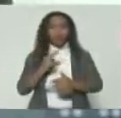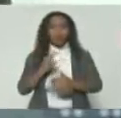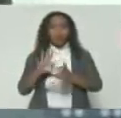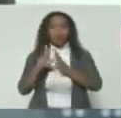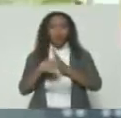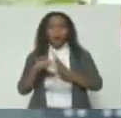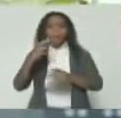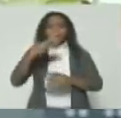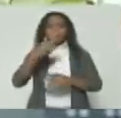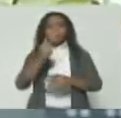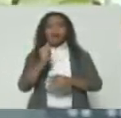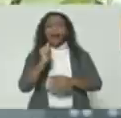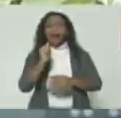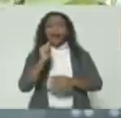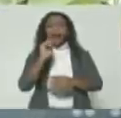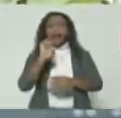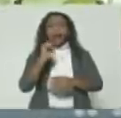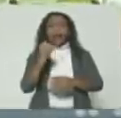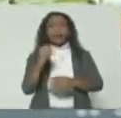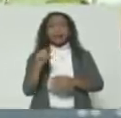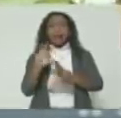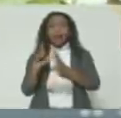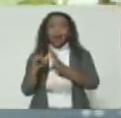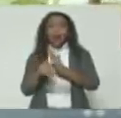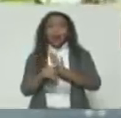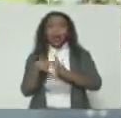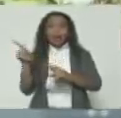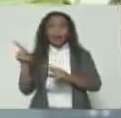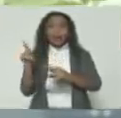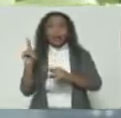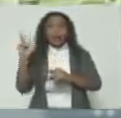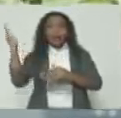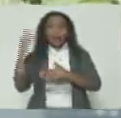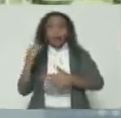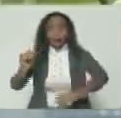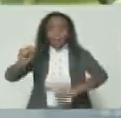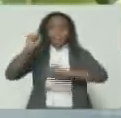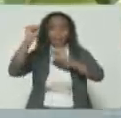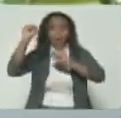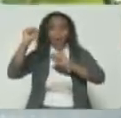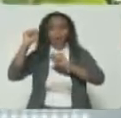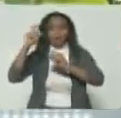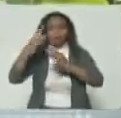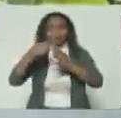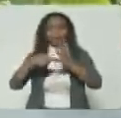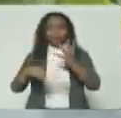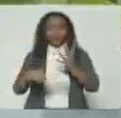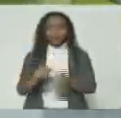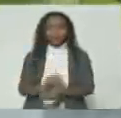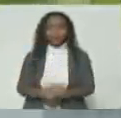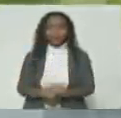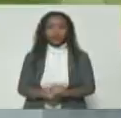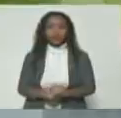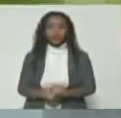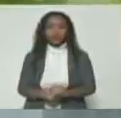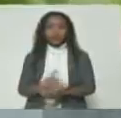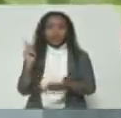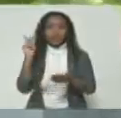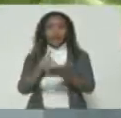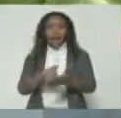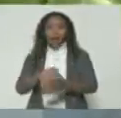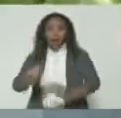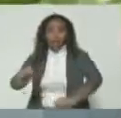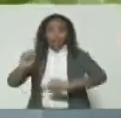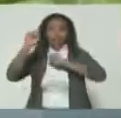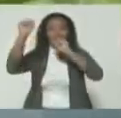le robó las tierras a los oficiales, a los soldados que venían victoriosos de Ayacucho, de Junín. Llegaron victoriosos